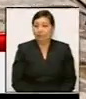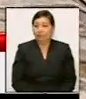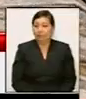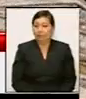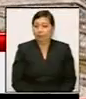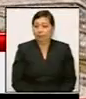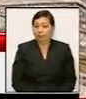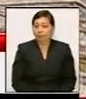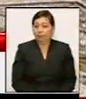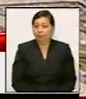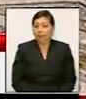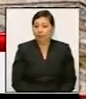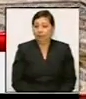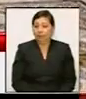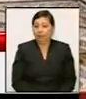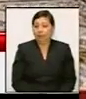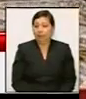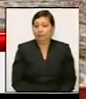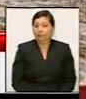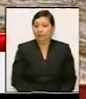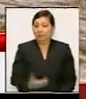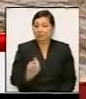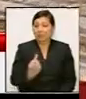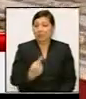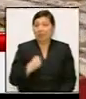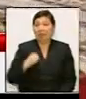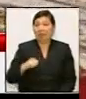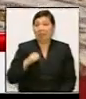a esta ceremonia el alcalde de Lima.